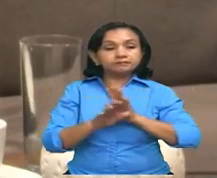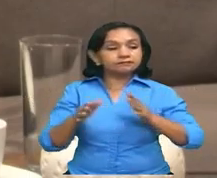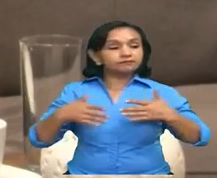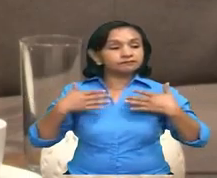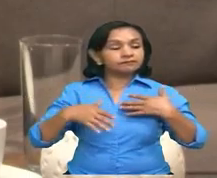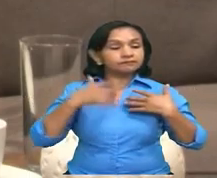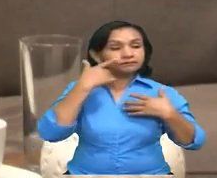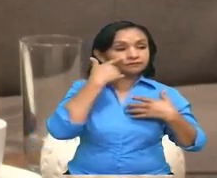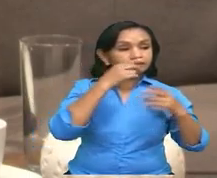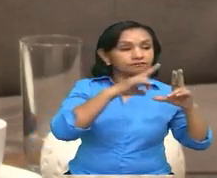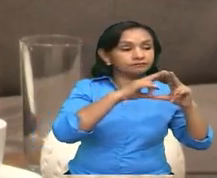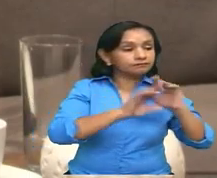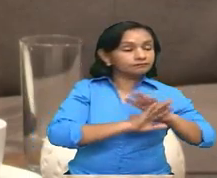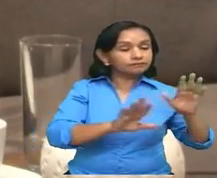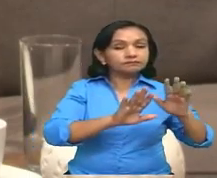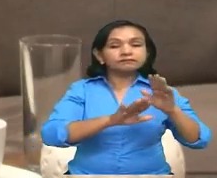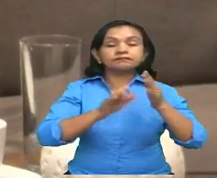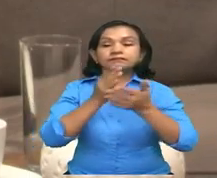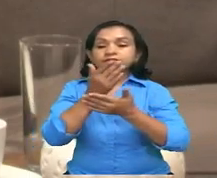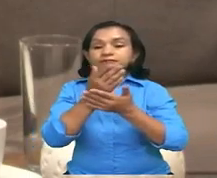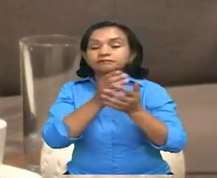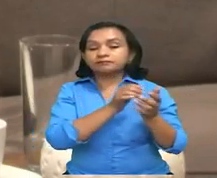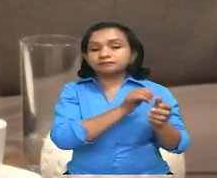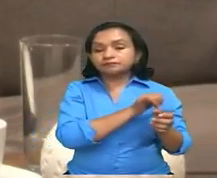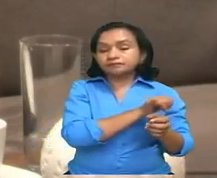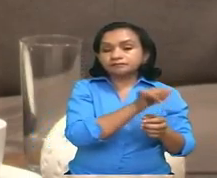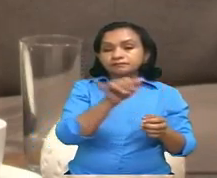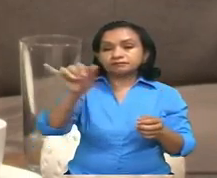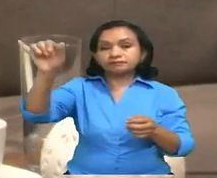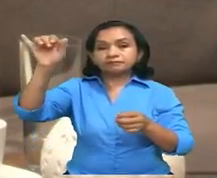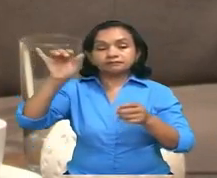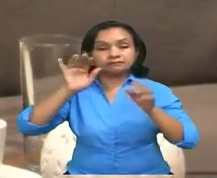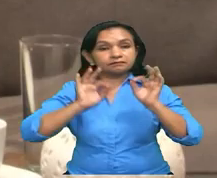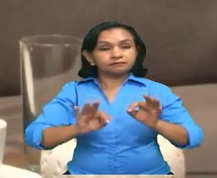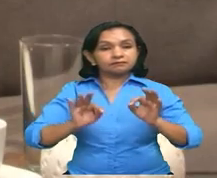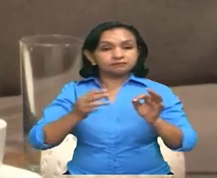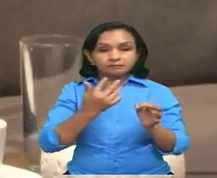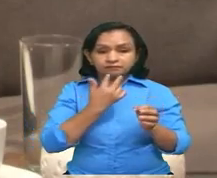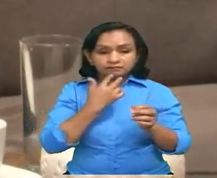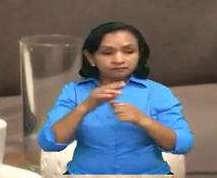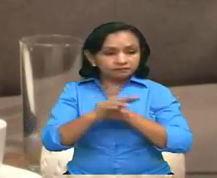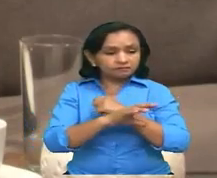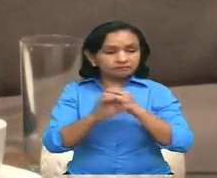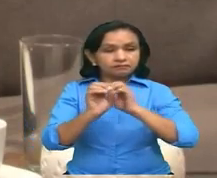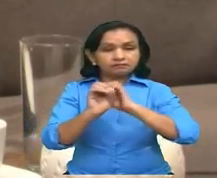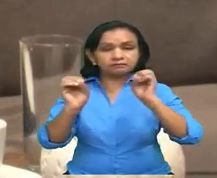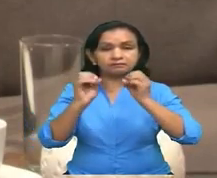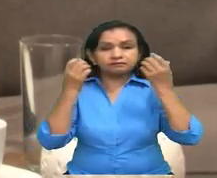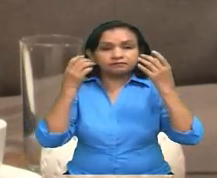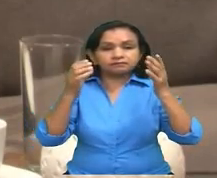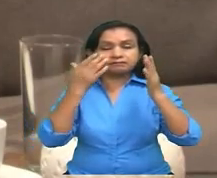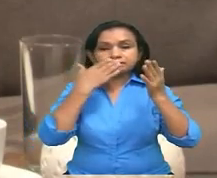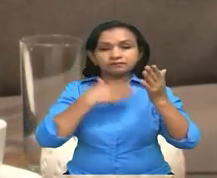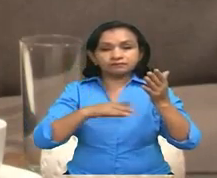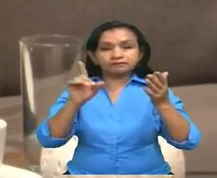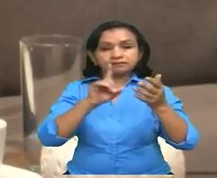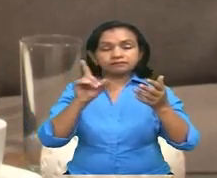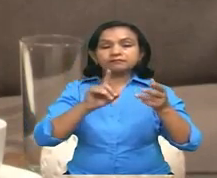La gente que viene aquí, este es uno de los países más seguros a nivel de Centroamérica, la gente que viene aquí nos lo ha